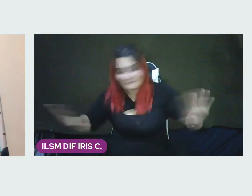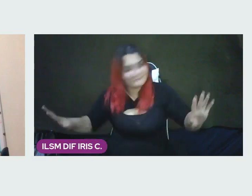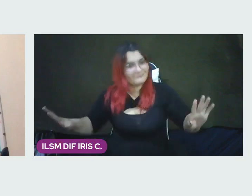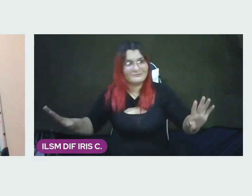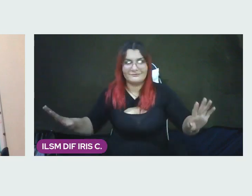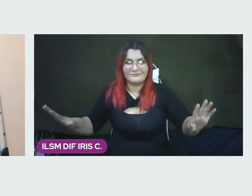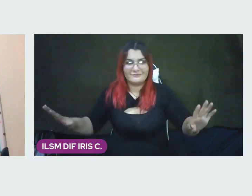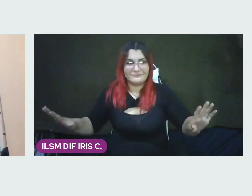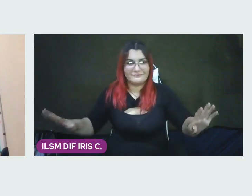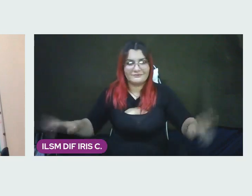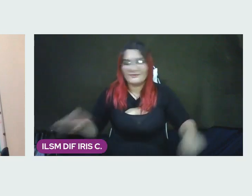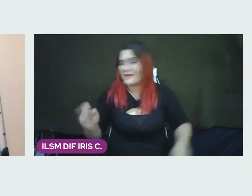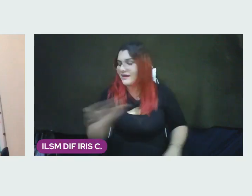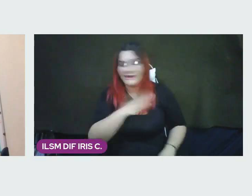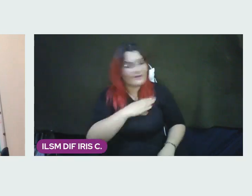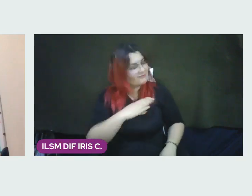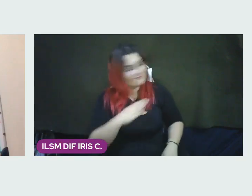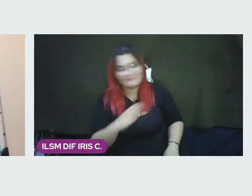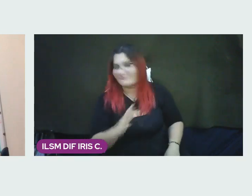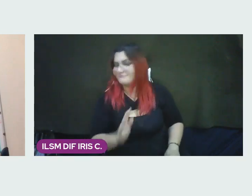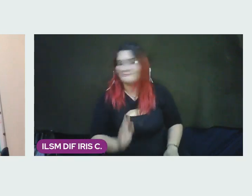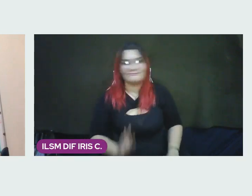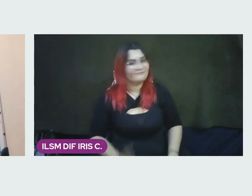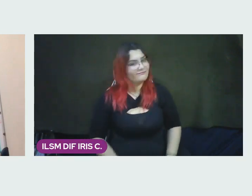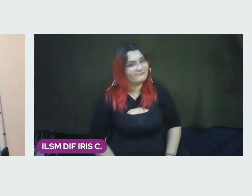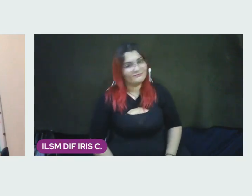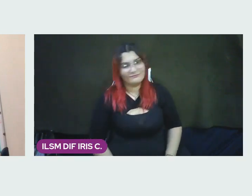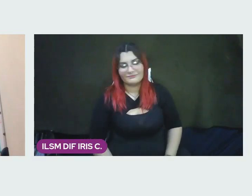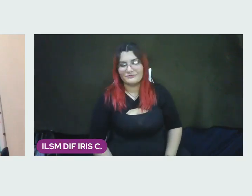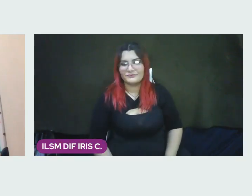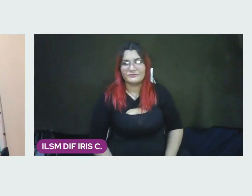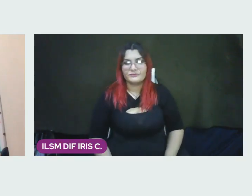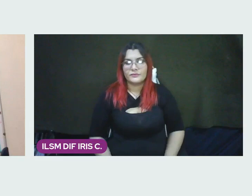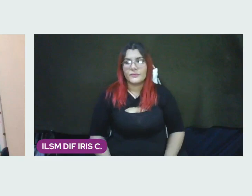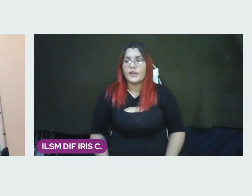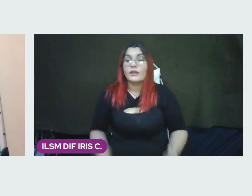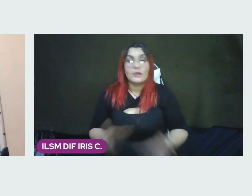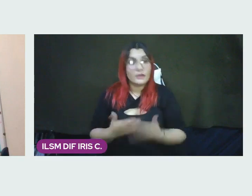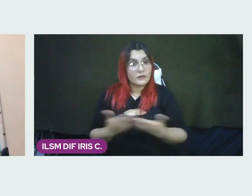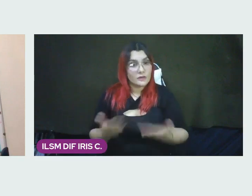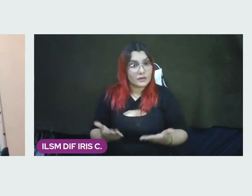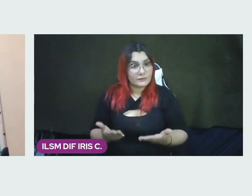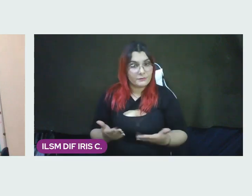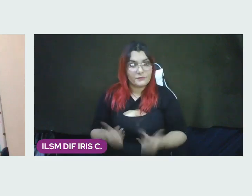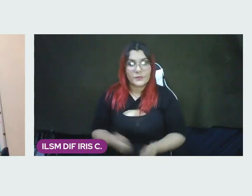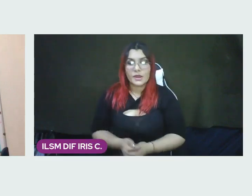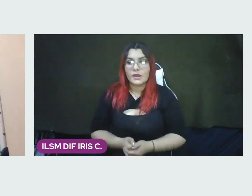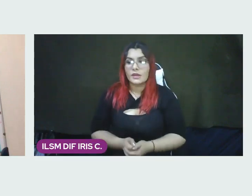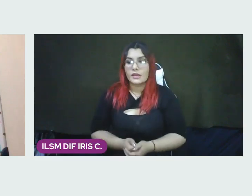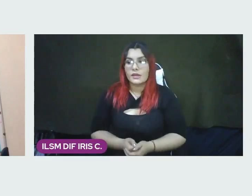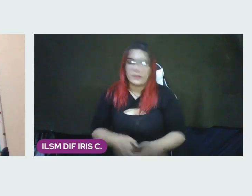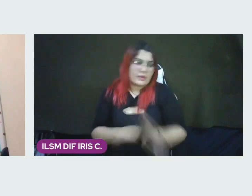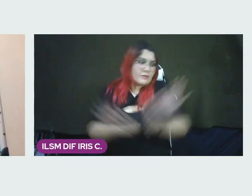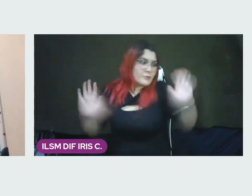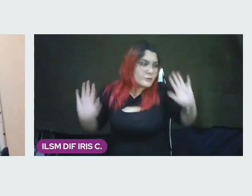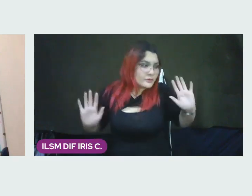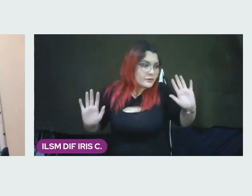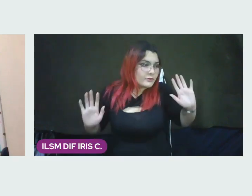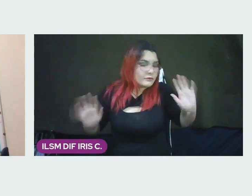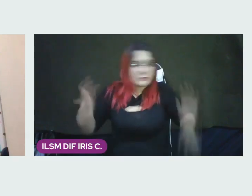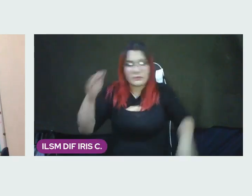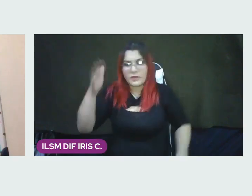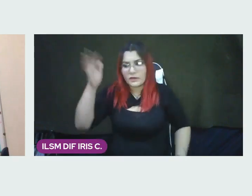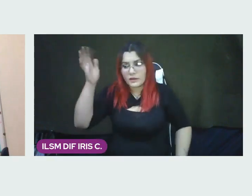Pero yo en ocasiones he llegado a preguntar, si me duele la cabeza,